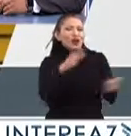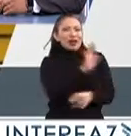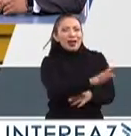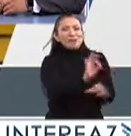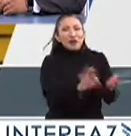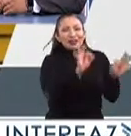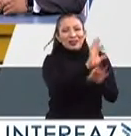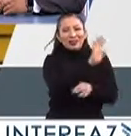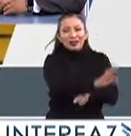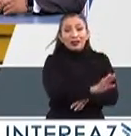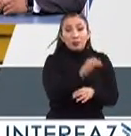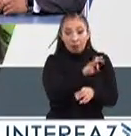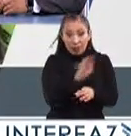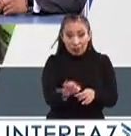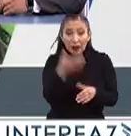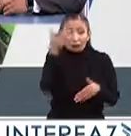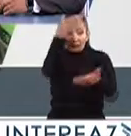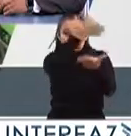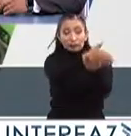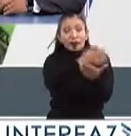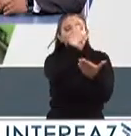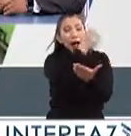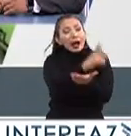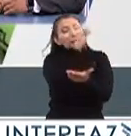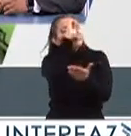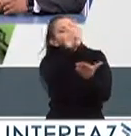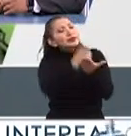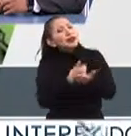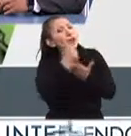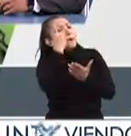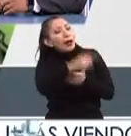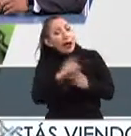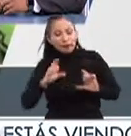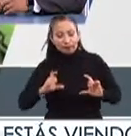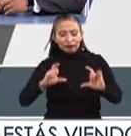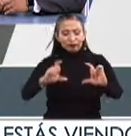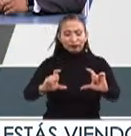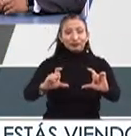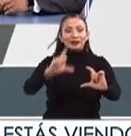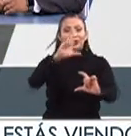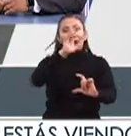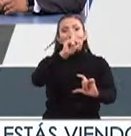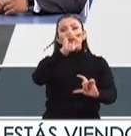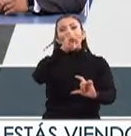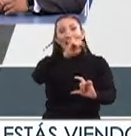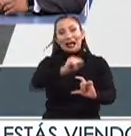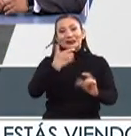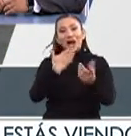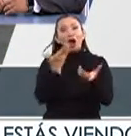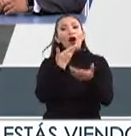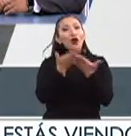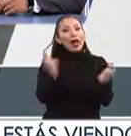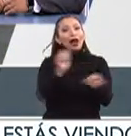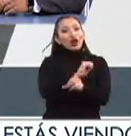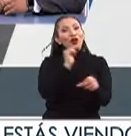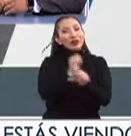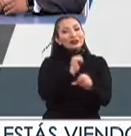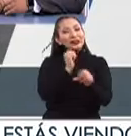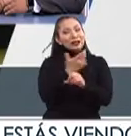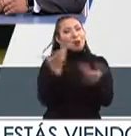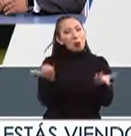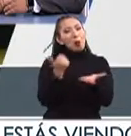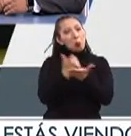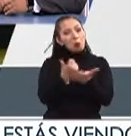históricos, puedan asistir a su orientación para poderle dar este giro y convertirlos en estos coches que tienen pues